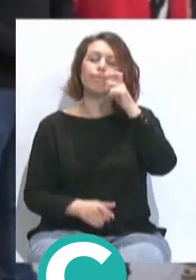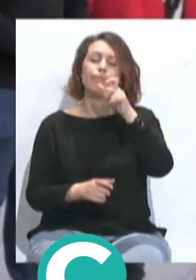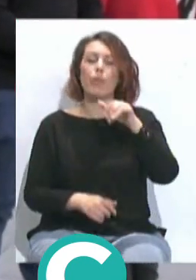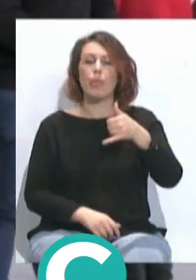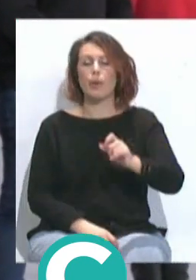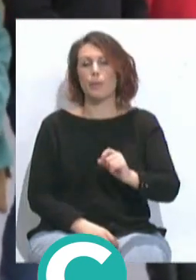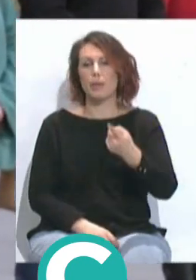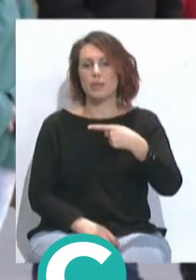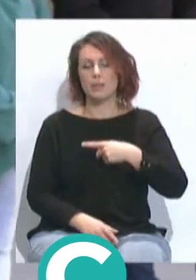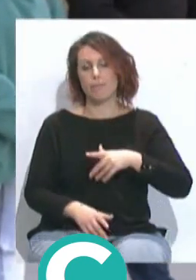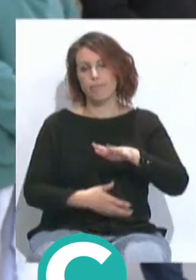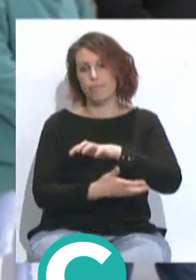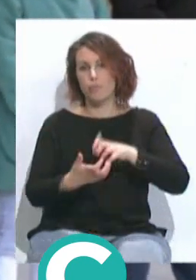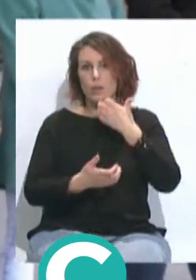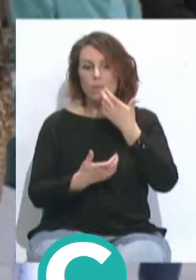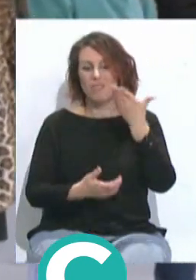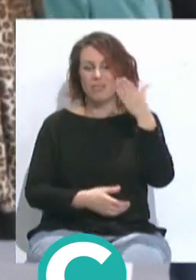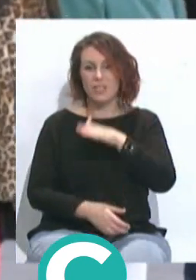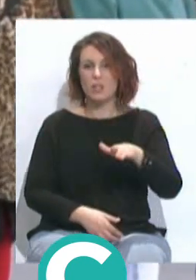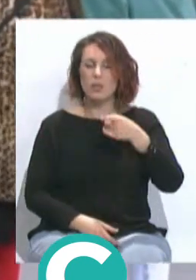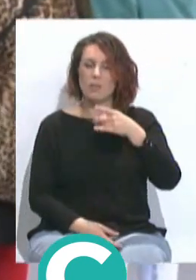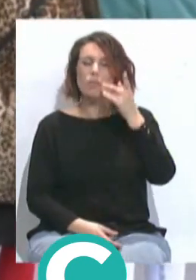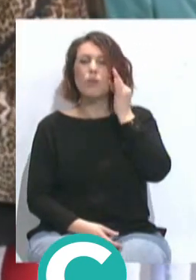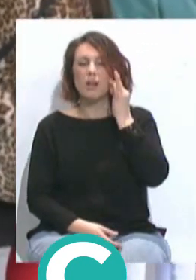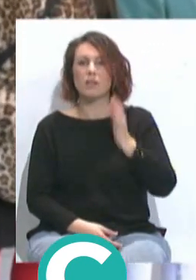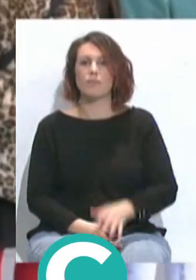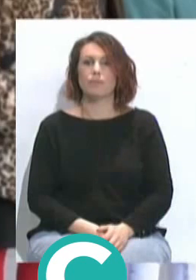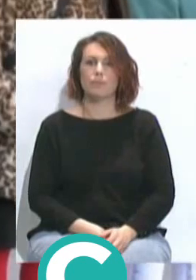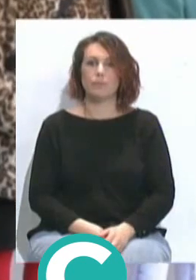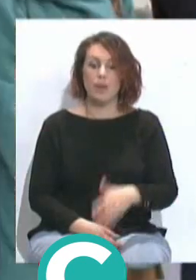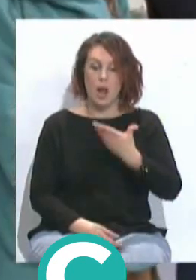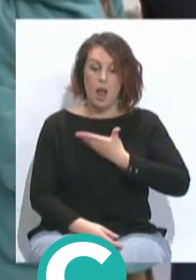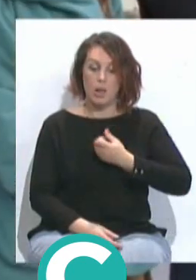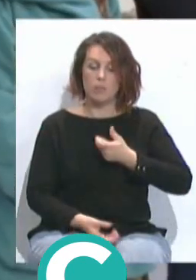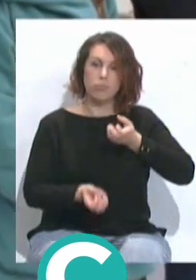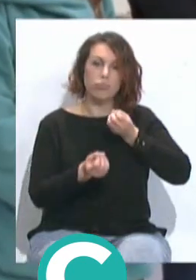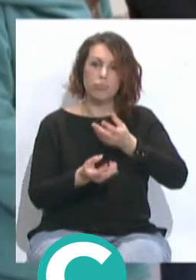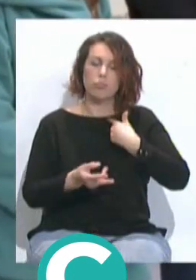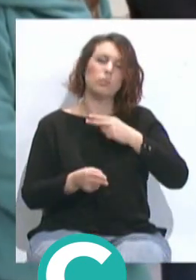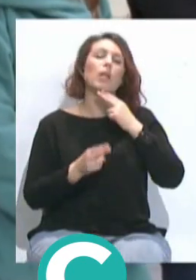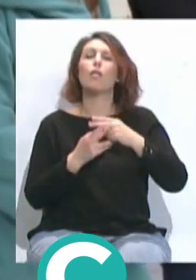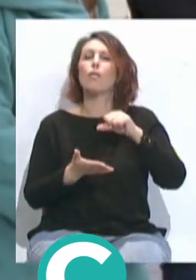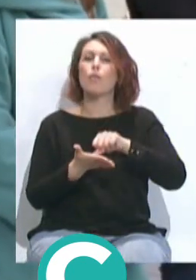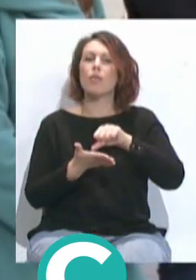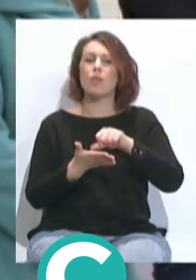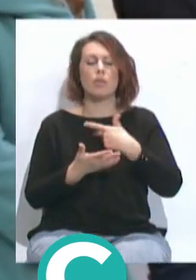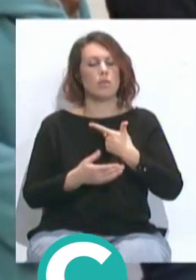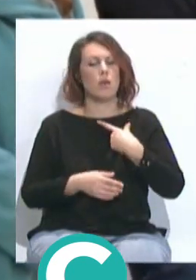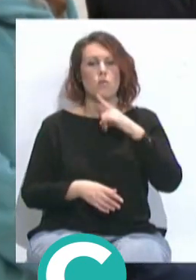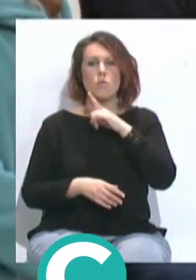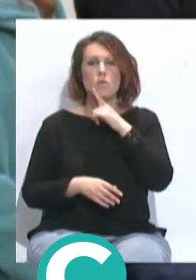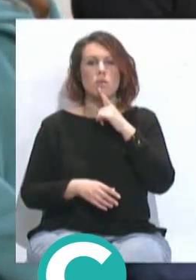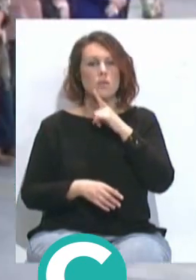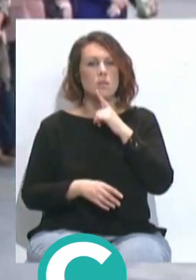vulnerable en este conflicto como son los menores y las mujeres. El alcalde ha expresado en nombre de la ciudad la condena al ataque de Rusia